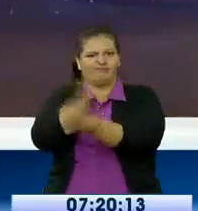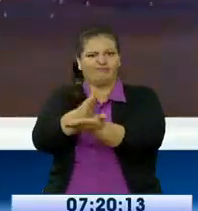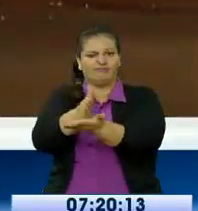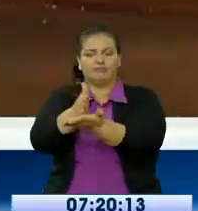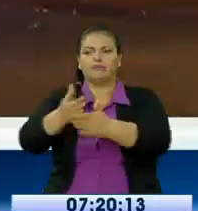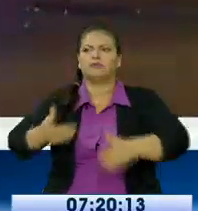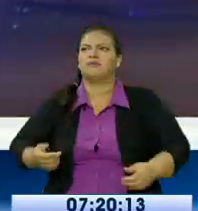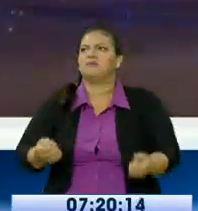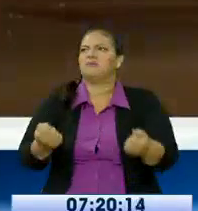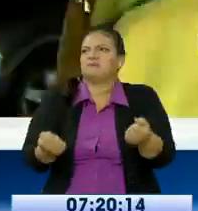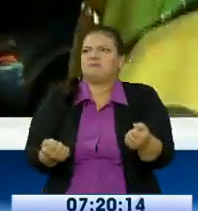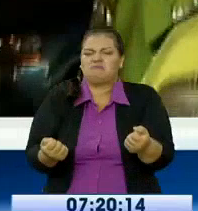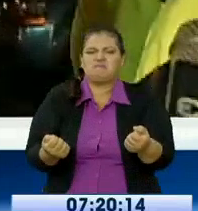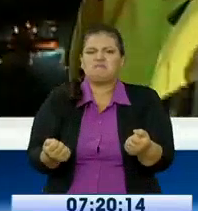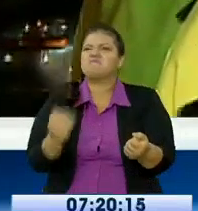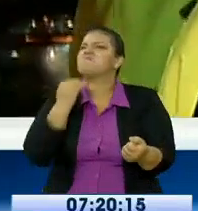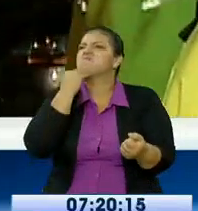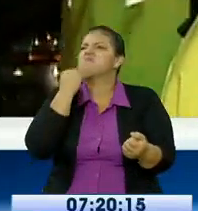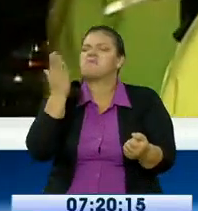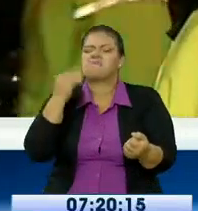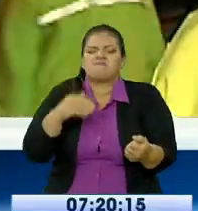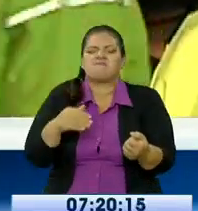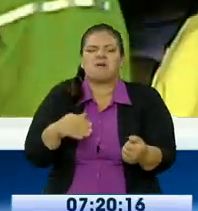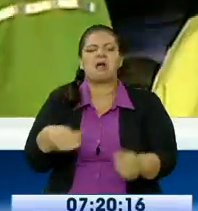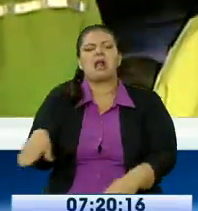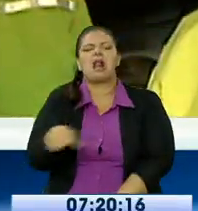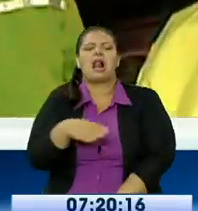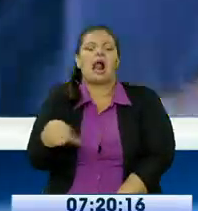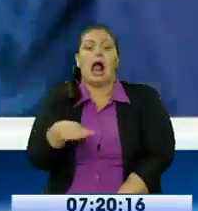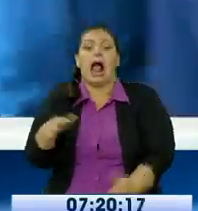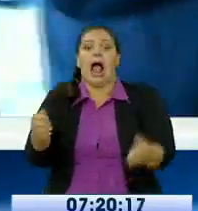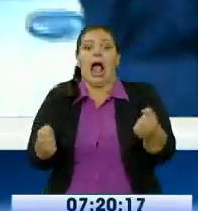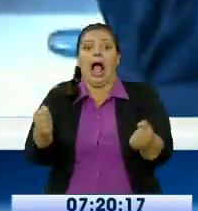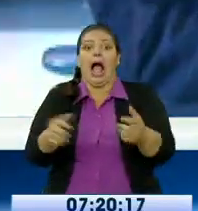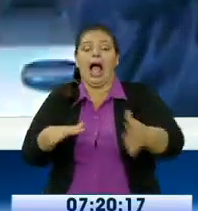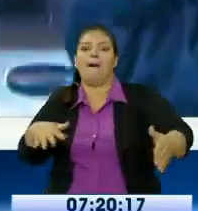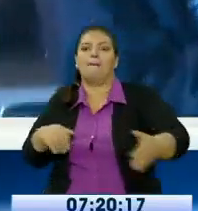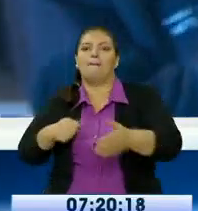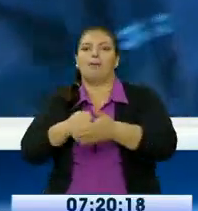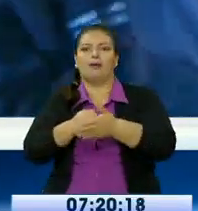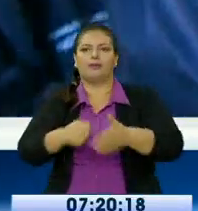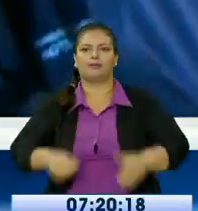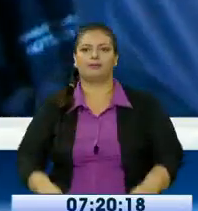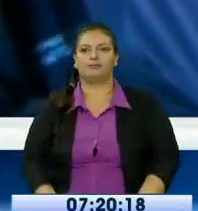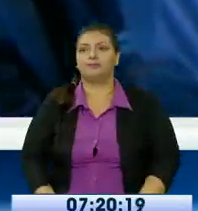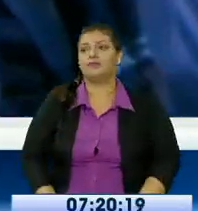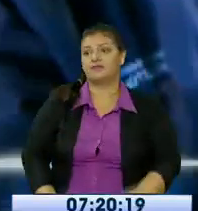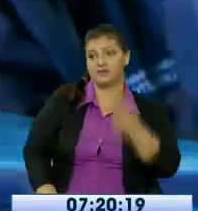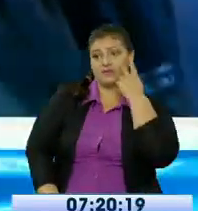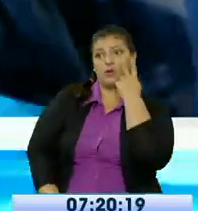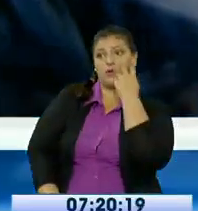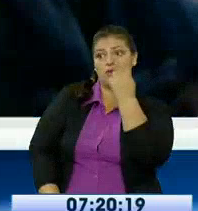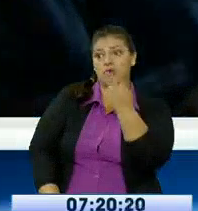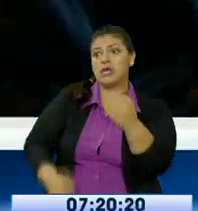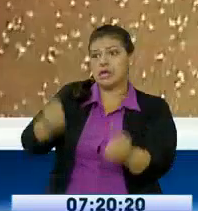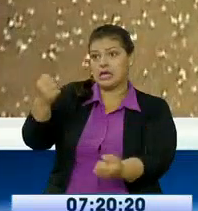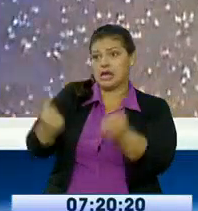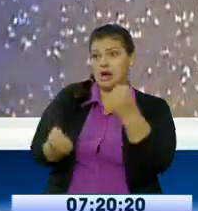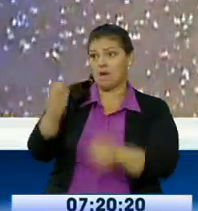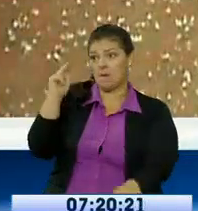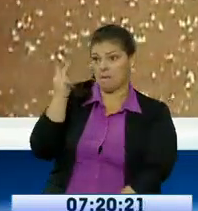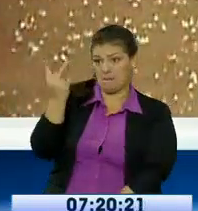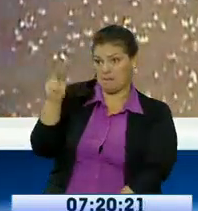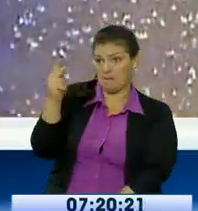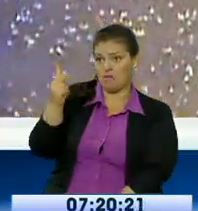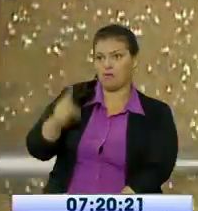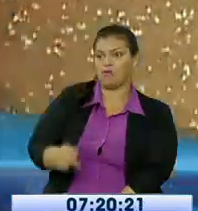tipología choque lateral perpendicular con estrellamiento. El del carro plomo se pasó el disco pare y ya